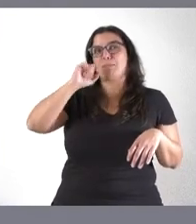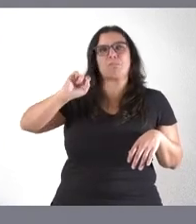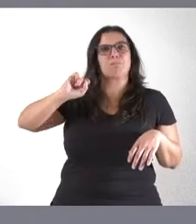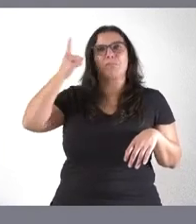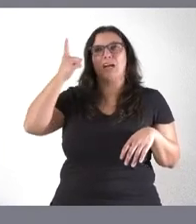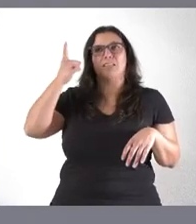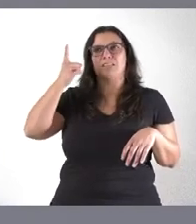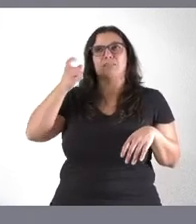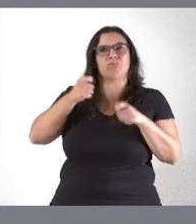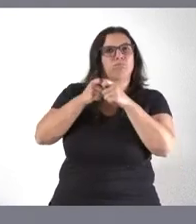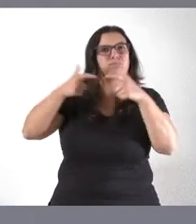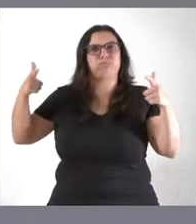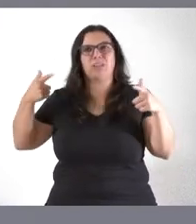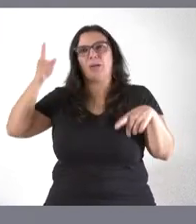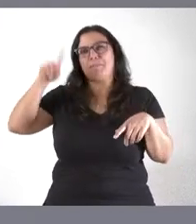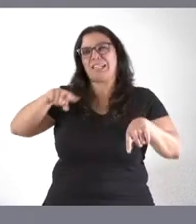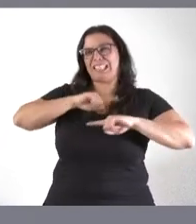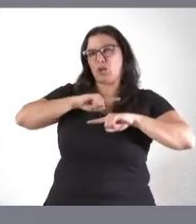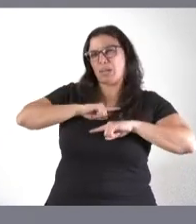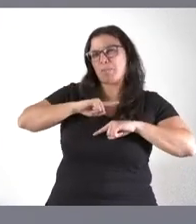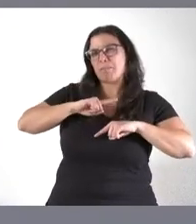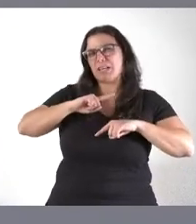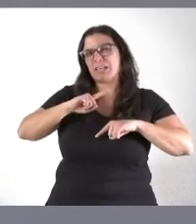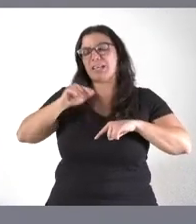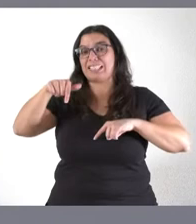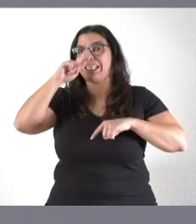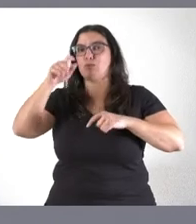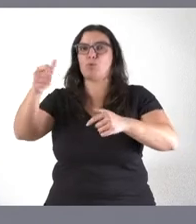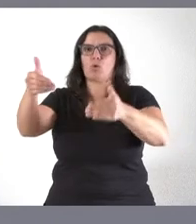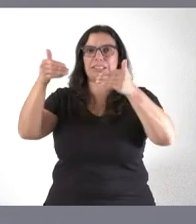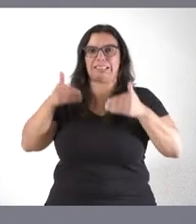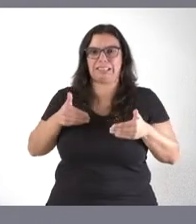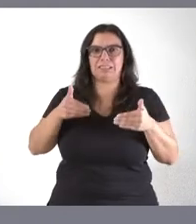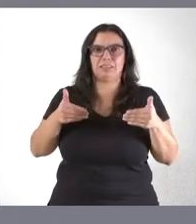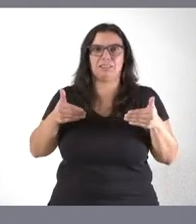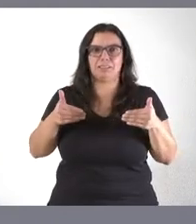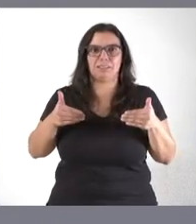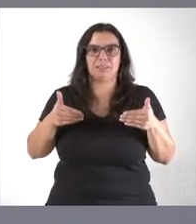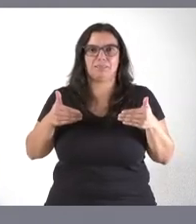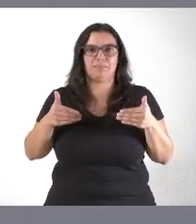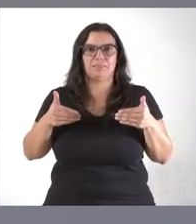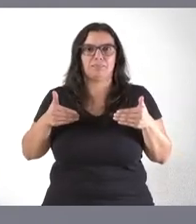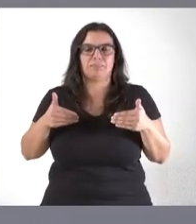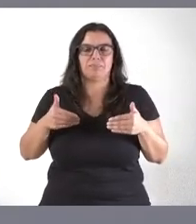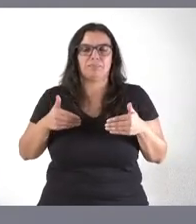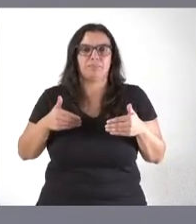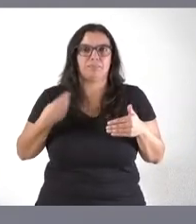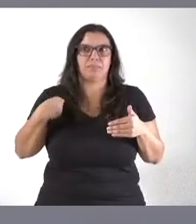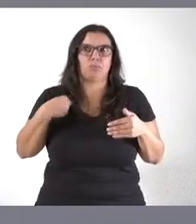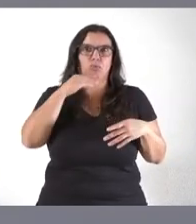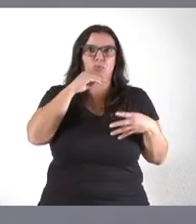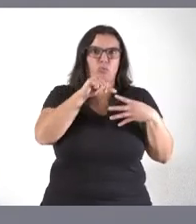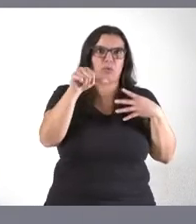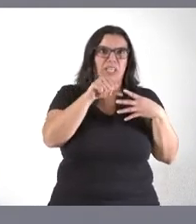evolucionar negativamente en el mes de noviembre aquí nos hemos adelantado algunas semanas incluso a la primera parte del mes de octubre